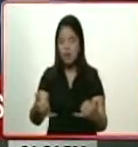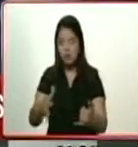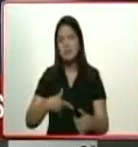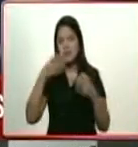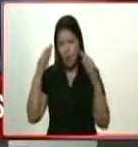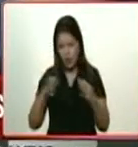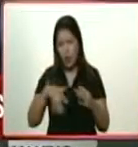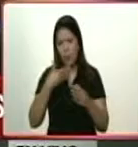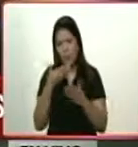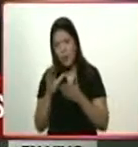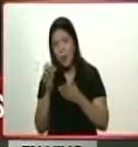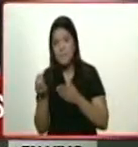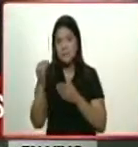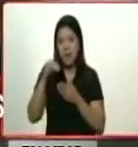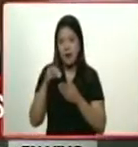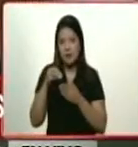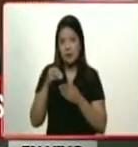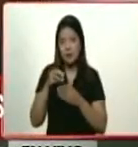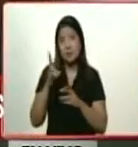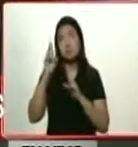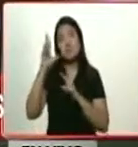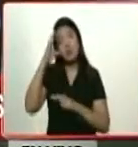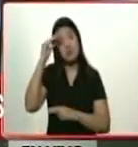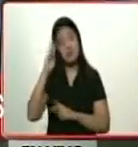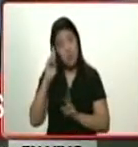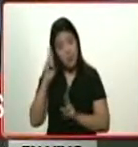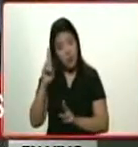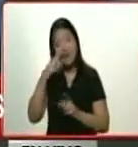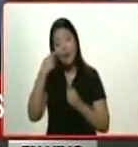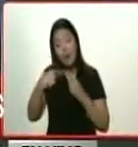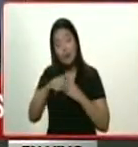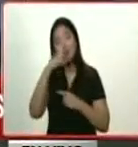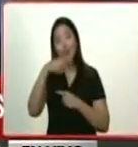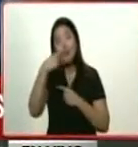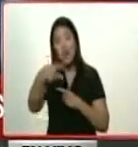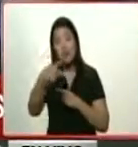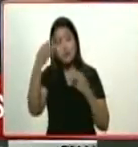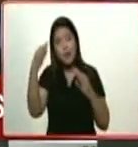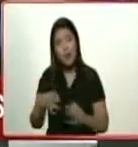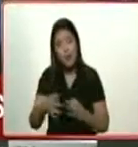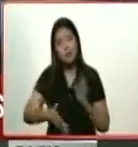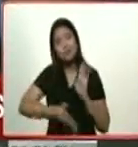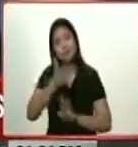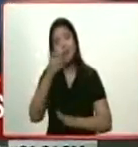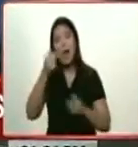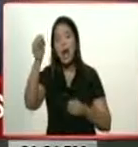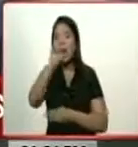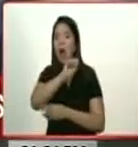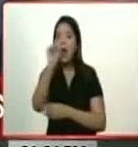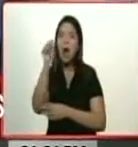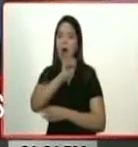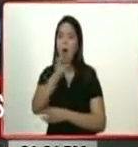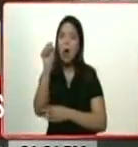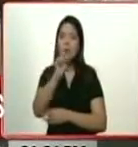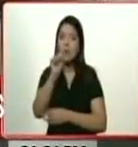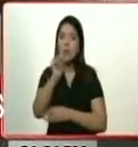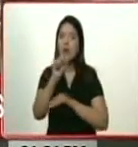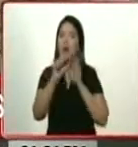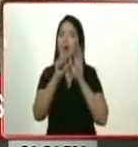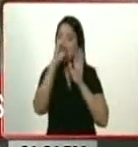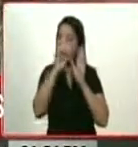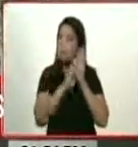revisión, con toda seguridad, vamos a alcanzar niveles de exportación en café. Ese 1.200.000 quintales que